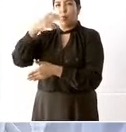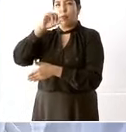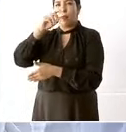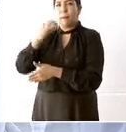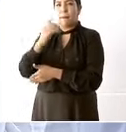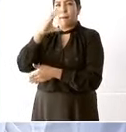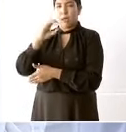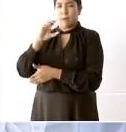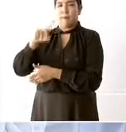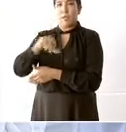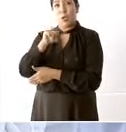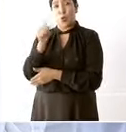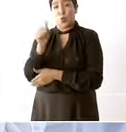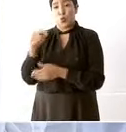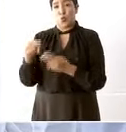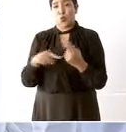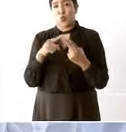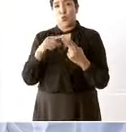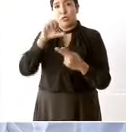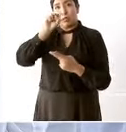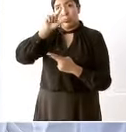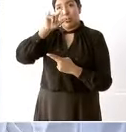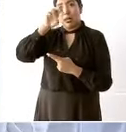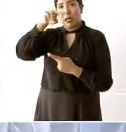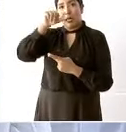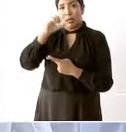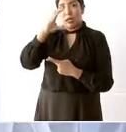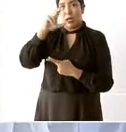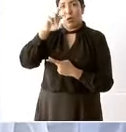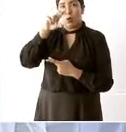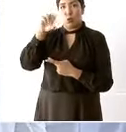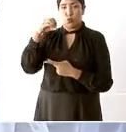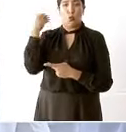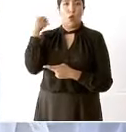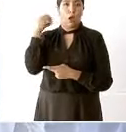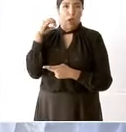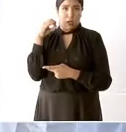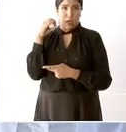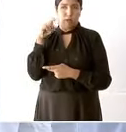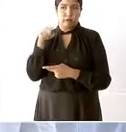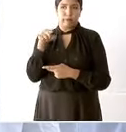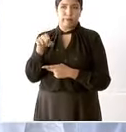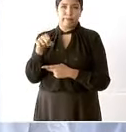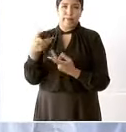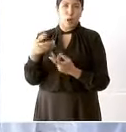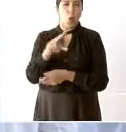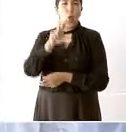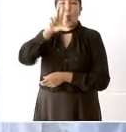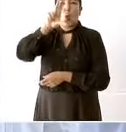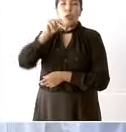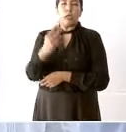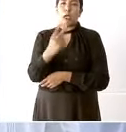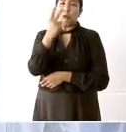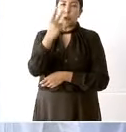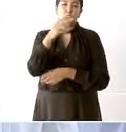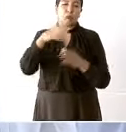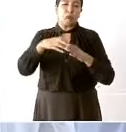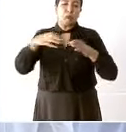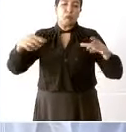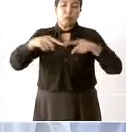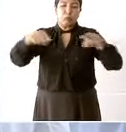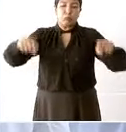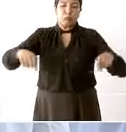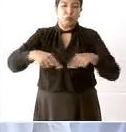Y el de Salina Cruz, que es el que heredamos de las zonas económicas, que son 82 hectáreas nada más, cuenta con